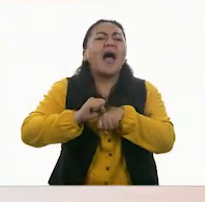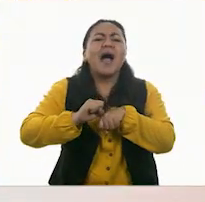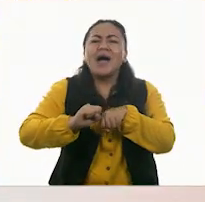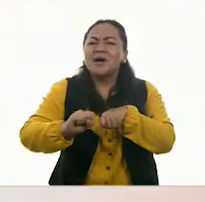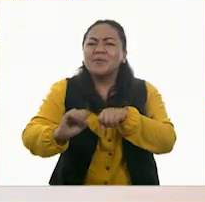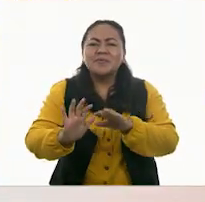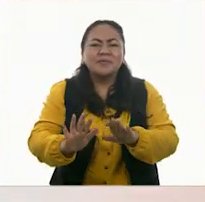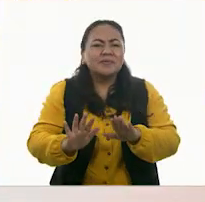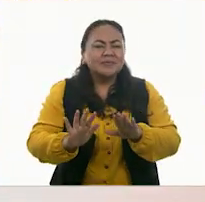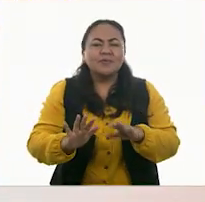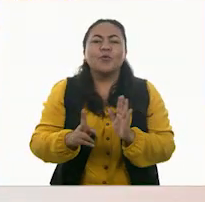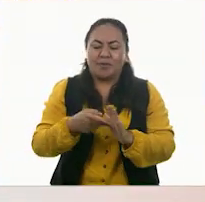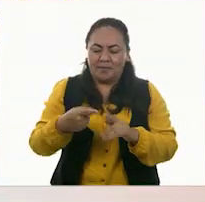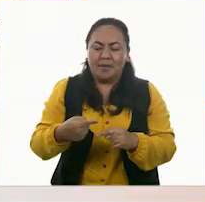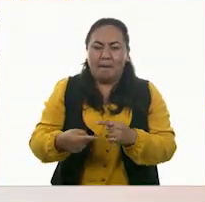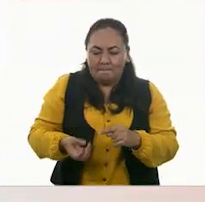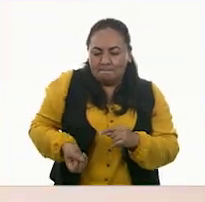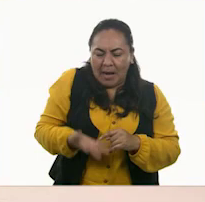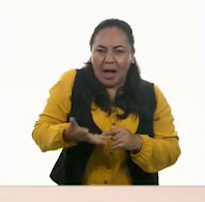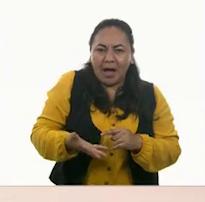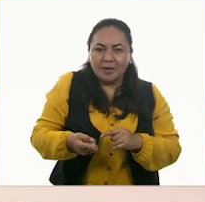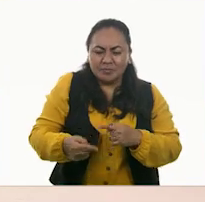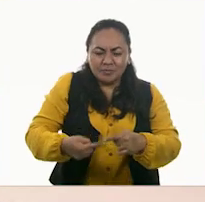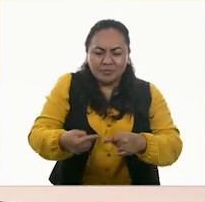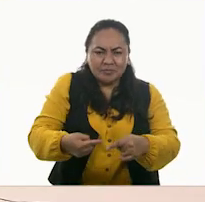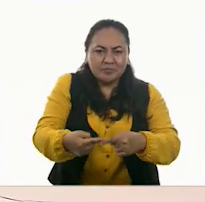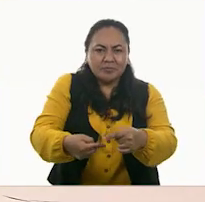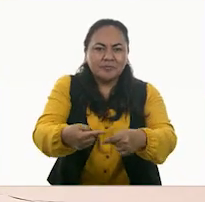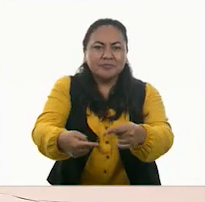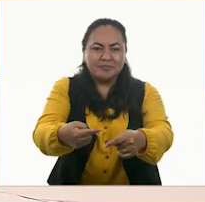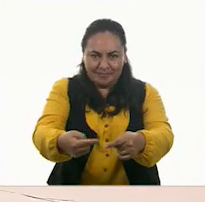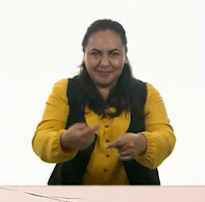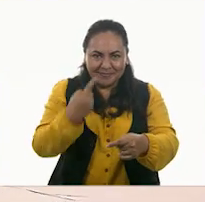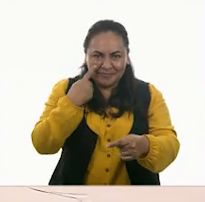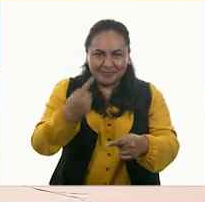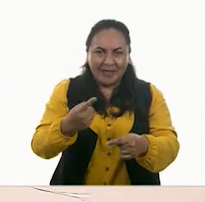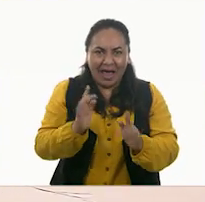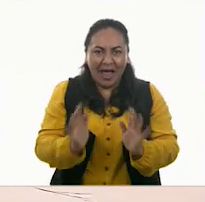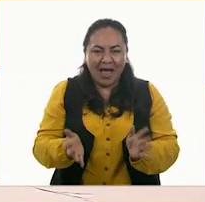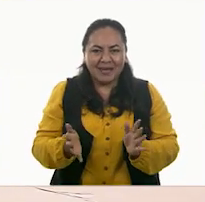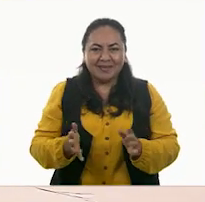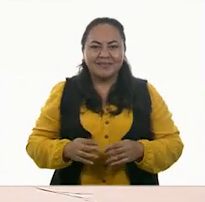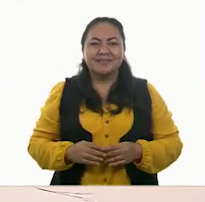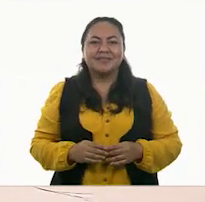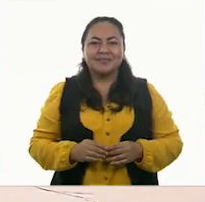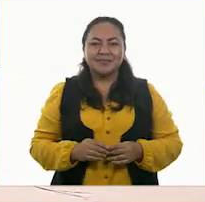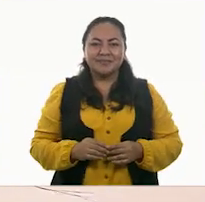suavecito. Va de nuevo, no pasa nada. Ahí está, ya rodó.